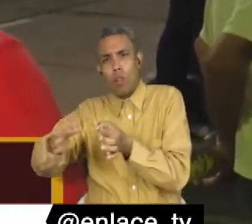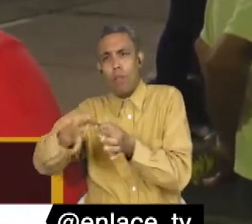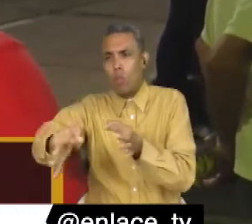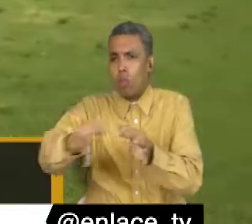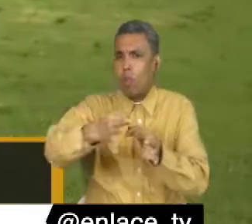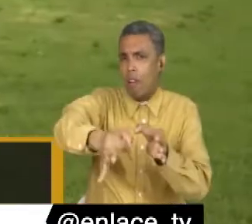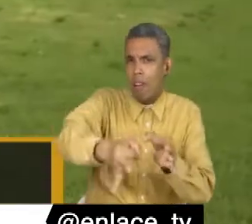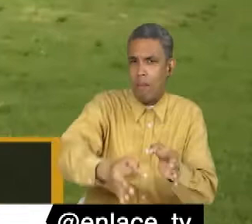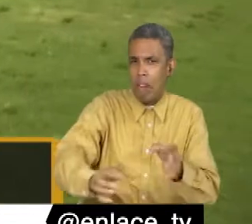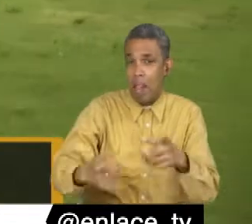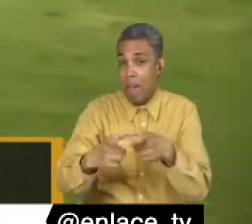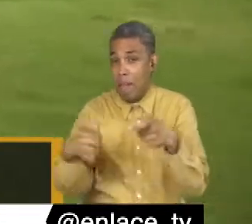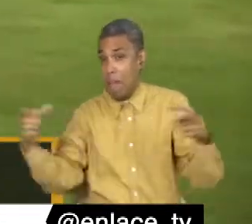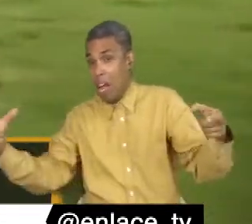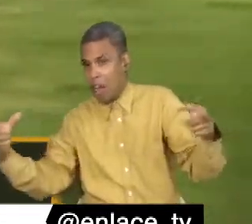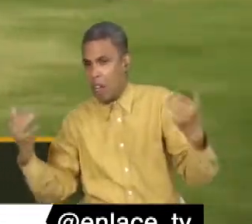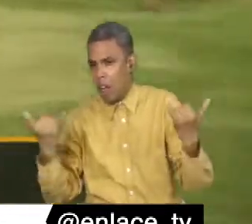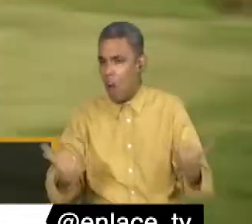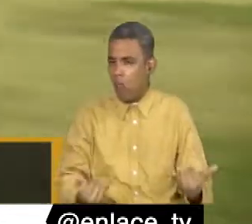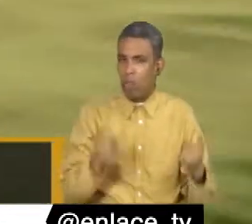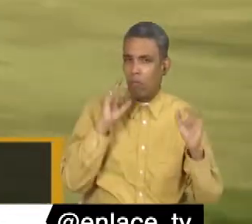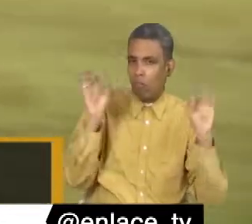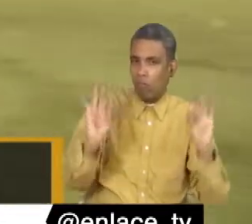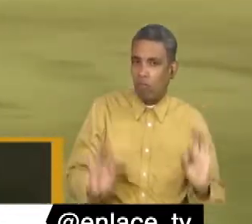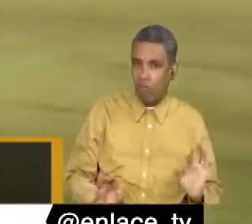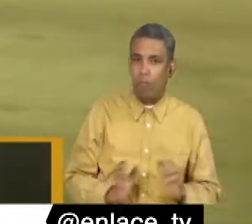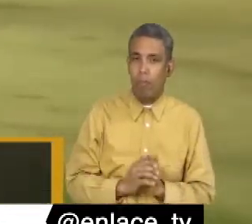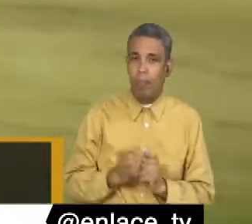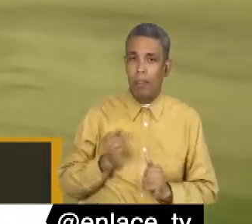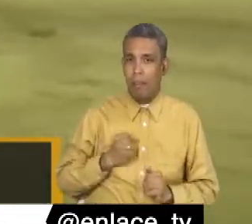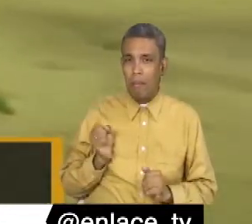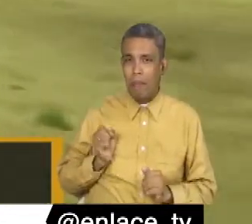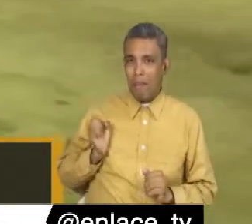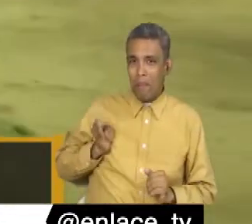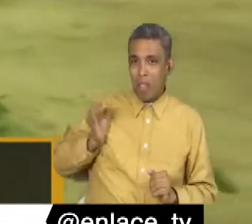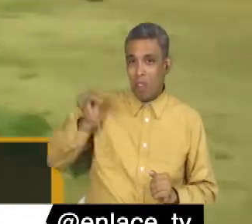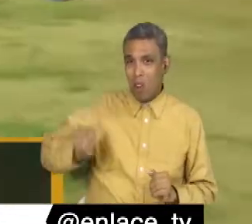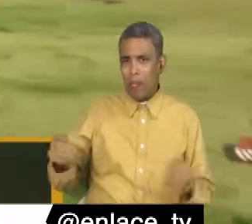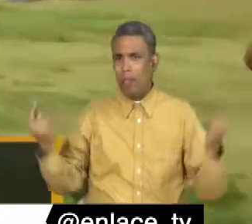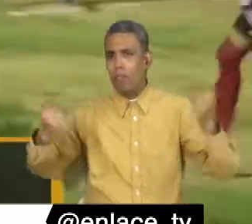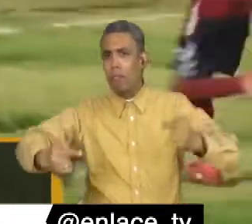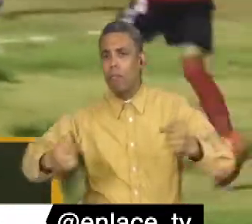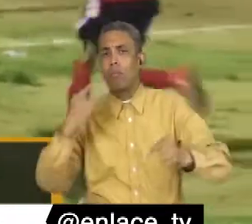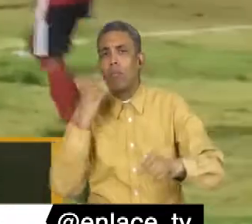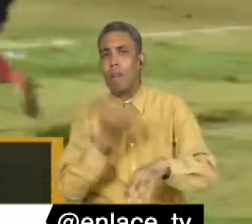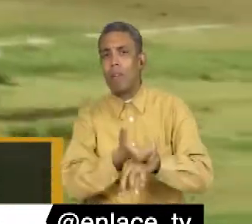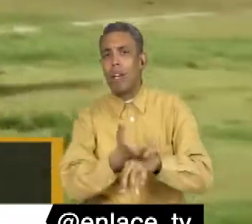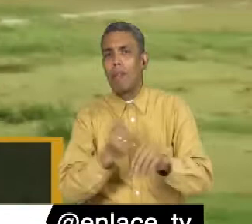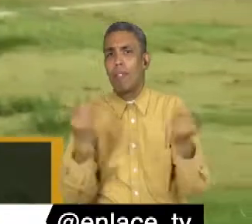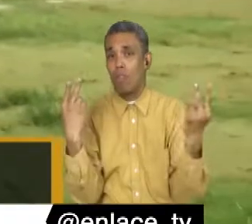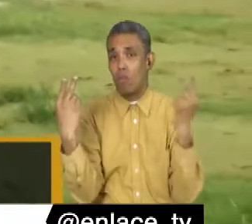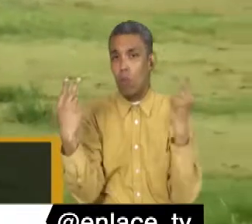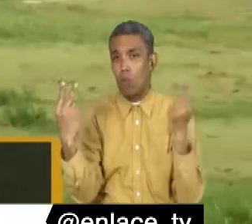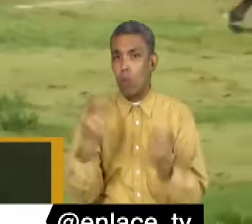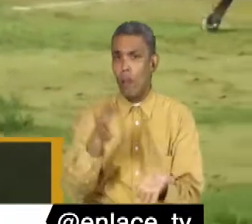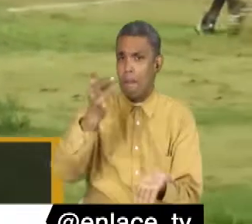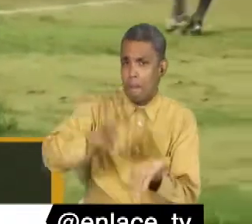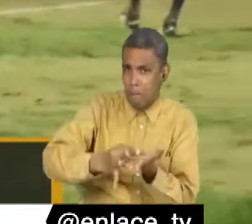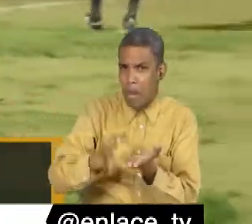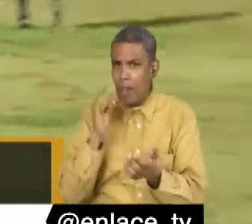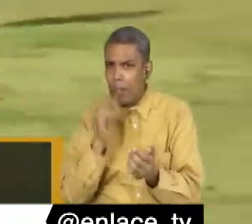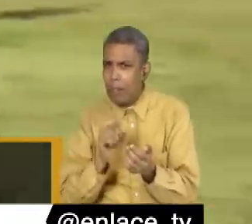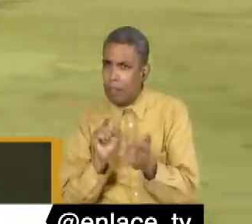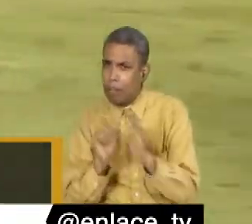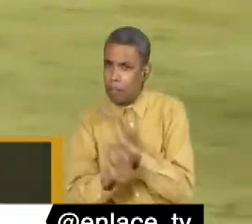muy competitivo. Fue una final bastante reñida entre Club Infantas y Club Deportivo Galán, quedando el partido 2-2, teniendo que irse a los tiros desde el punto